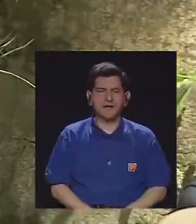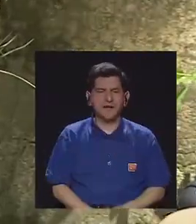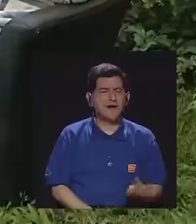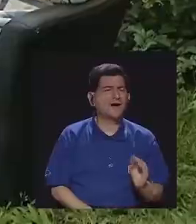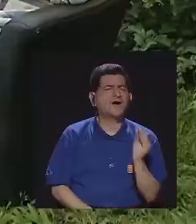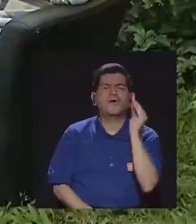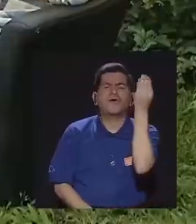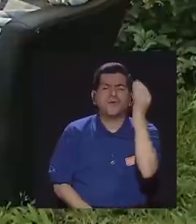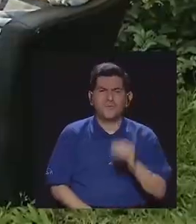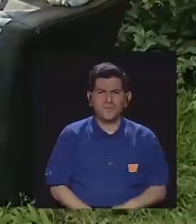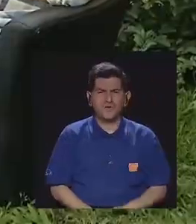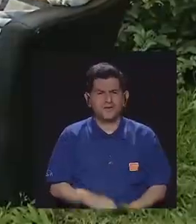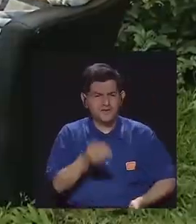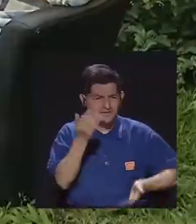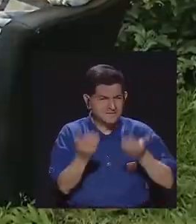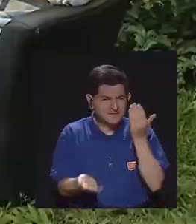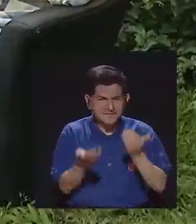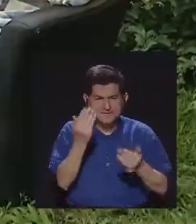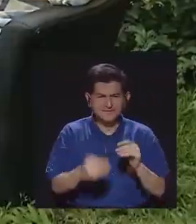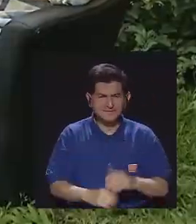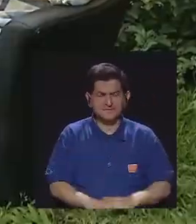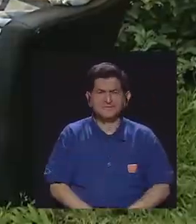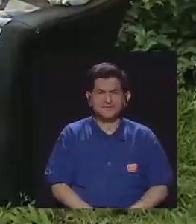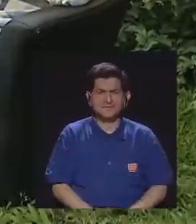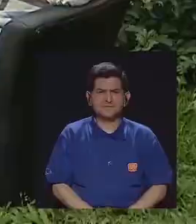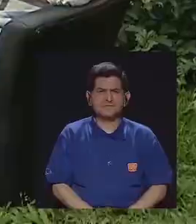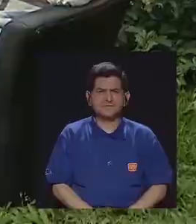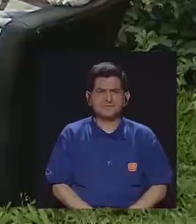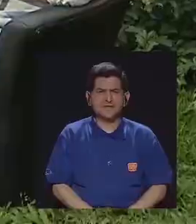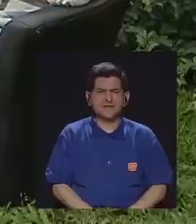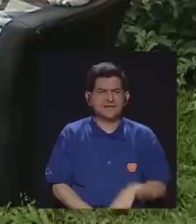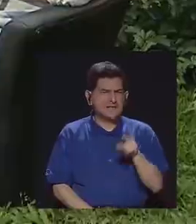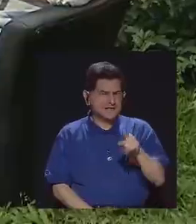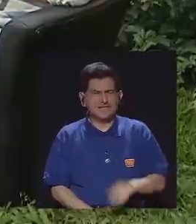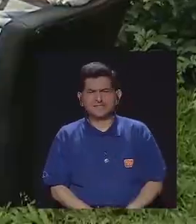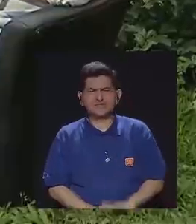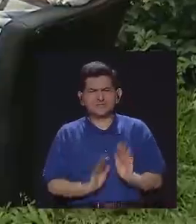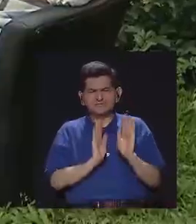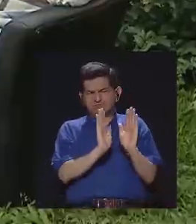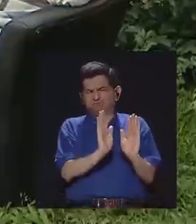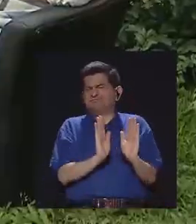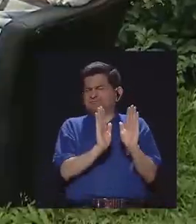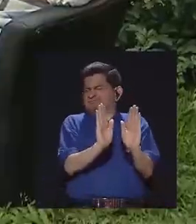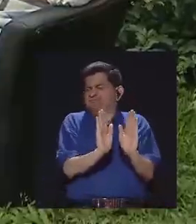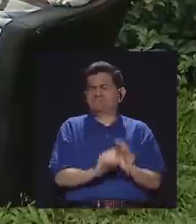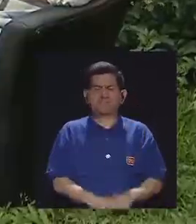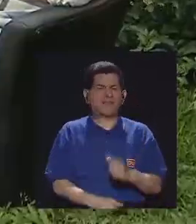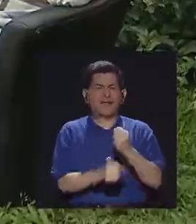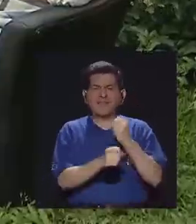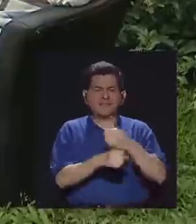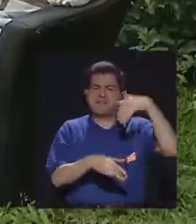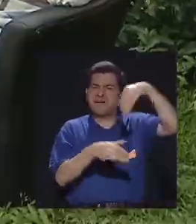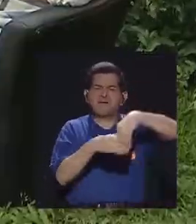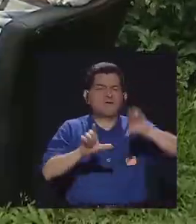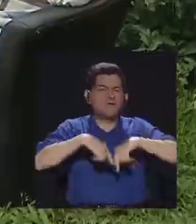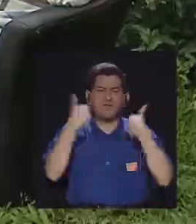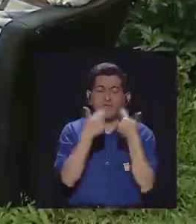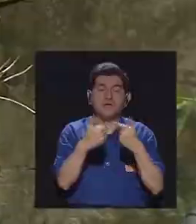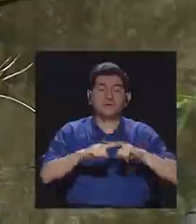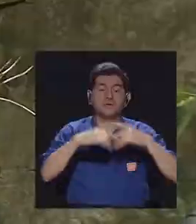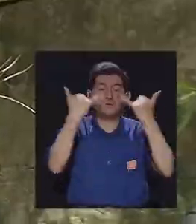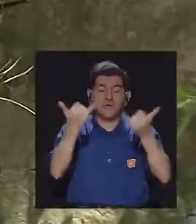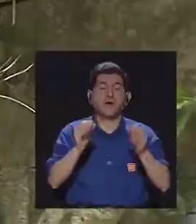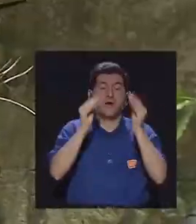chicos muy como con mucha resistencia a trabajar en los grupos, y